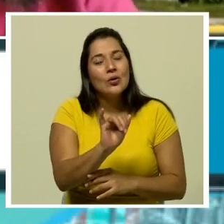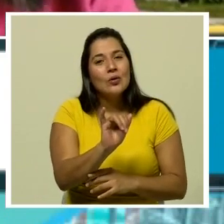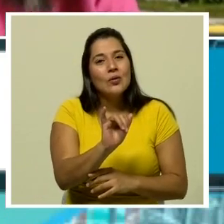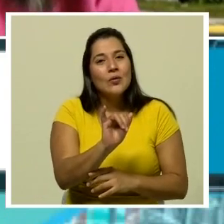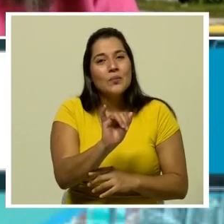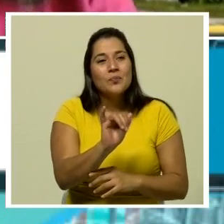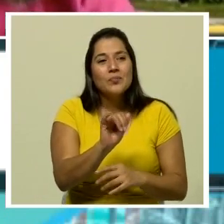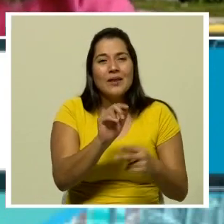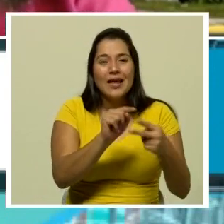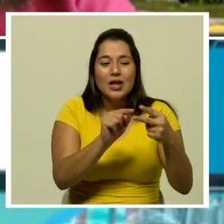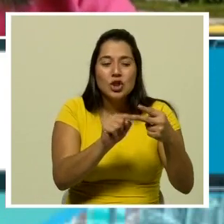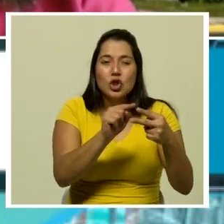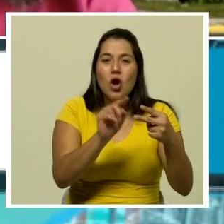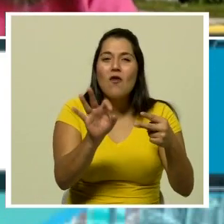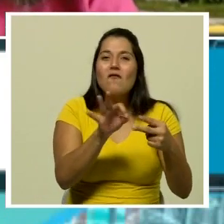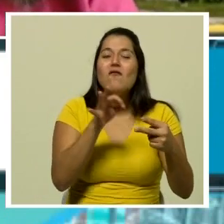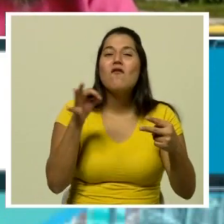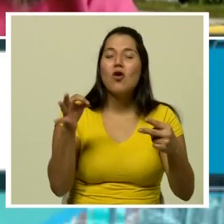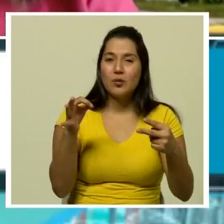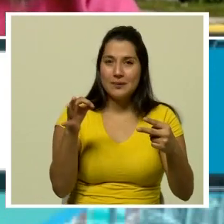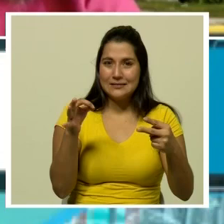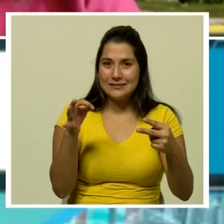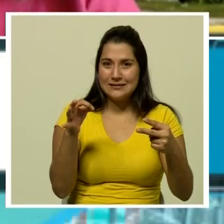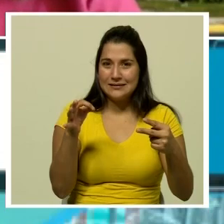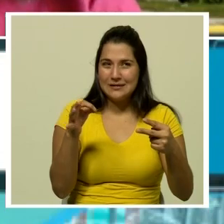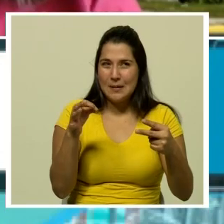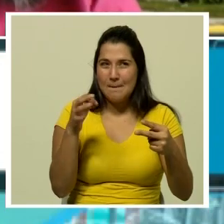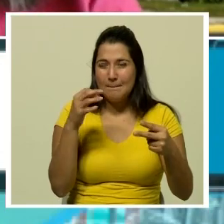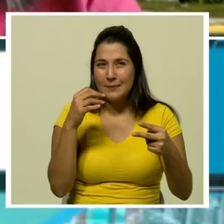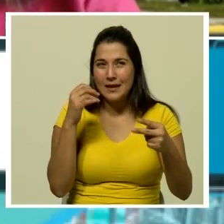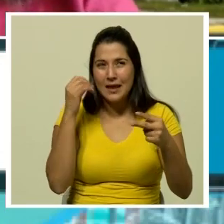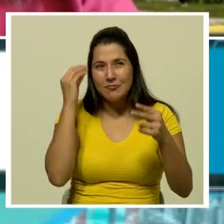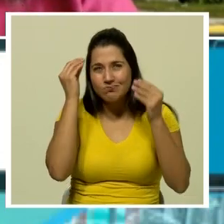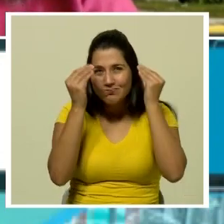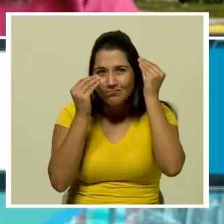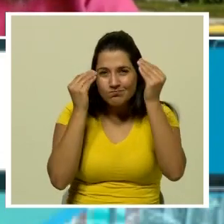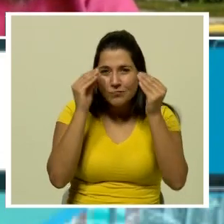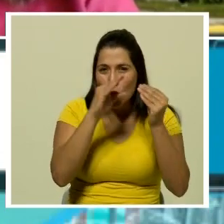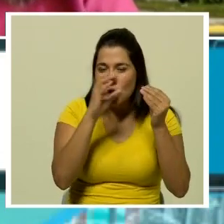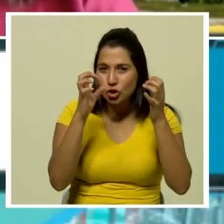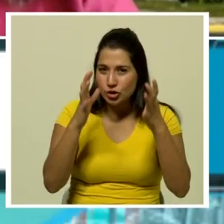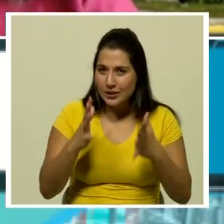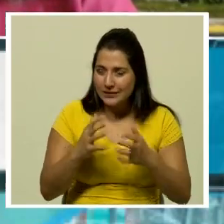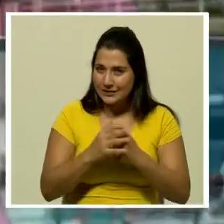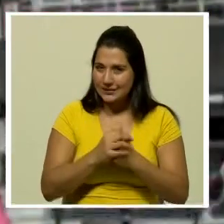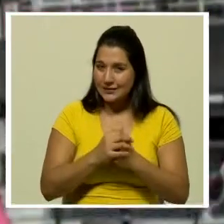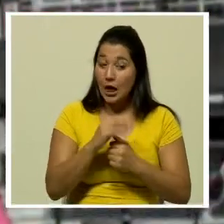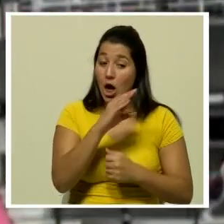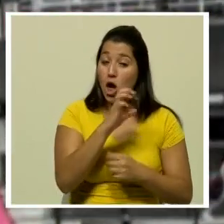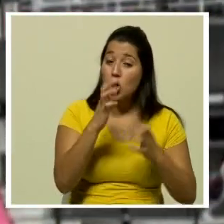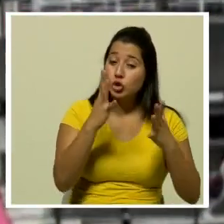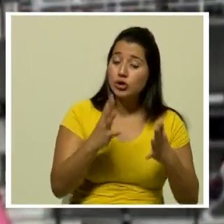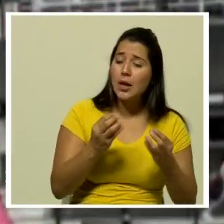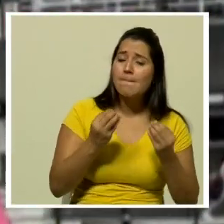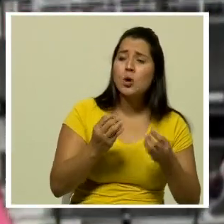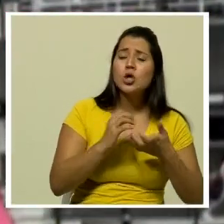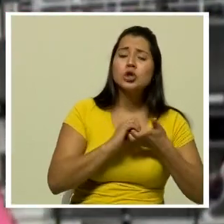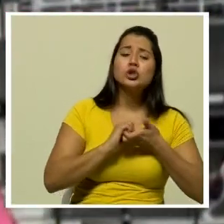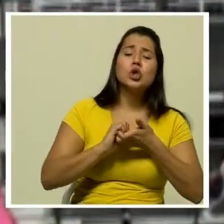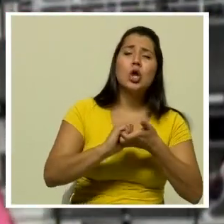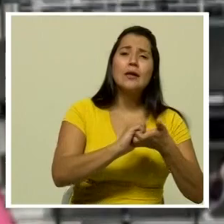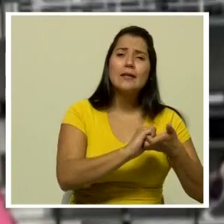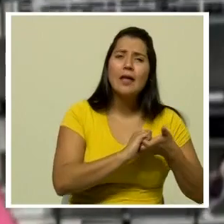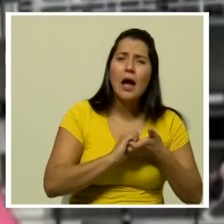las dos formas de nadar del costarricense. Es muy, muy solidario y muy de una